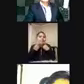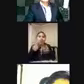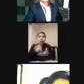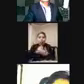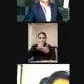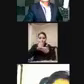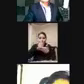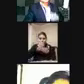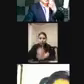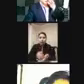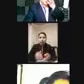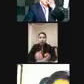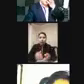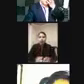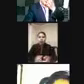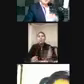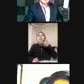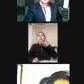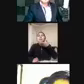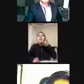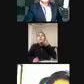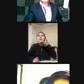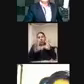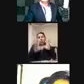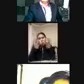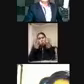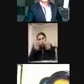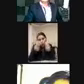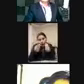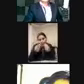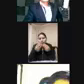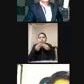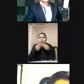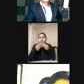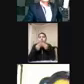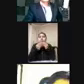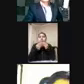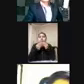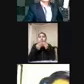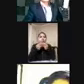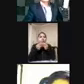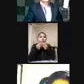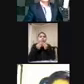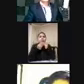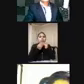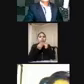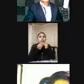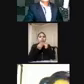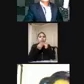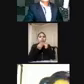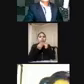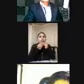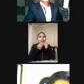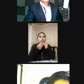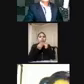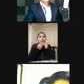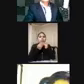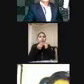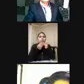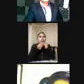llevándolo hacia arriba, suavemente, ¿no? Entonces sí podemos evitar que el babeo no sea tan constantemente, pero sin embargo